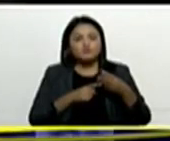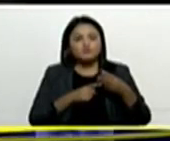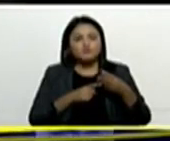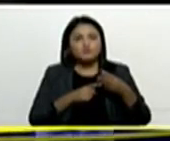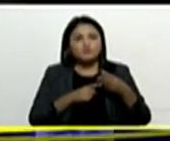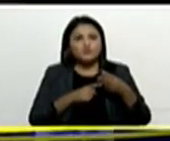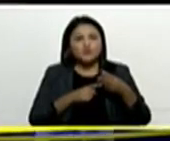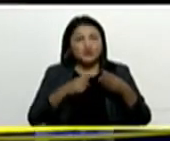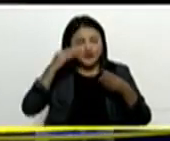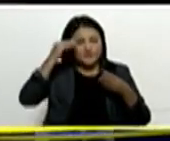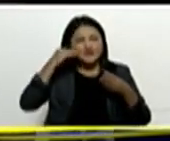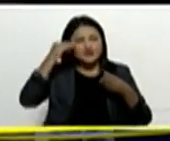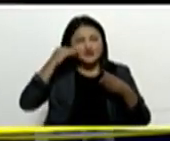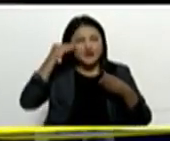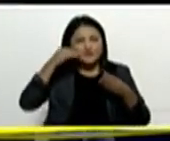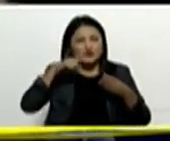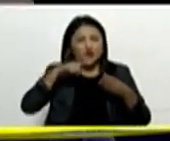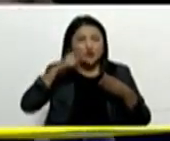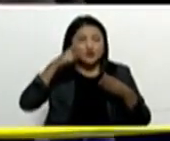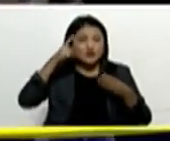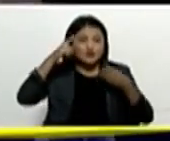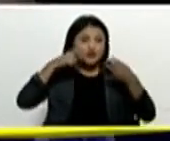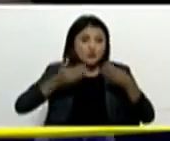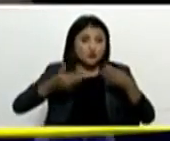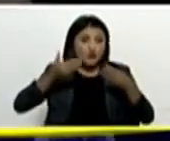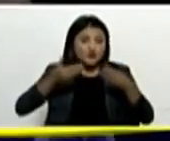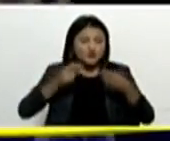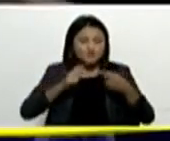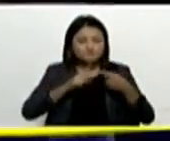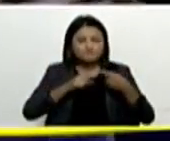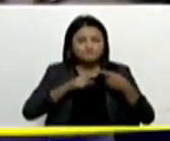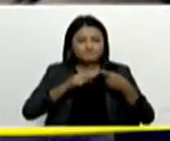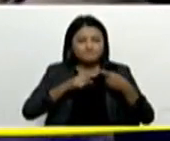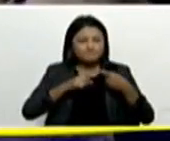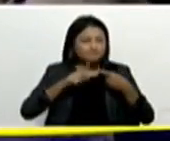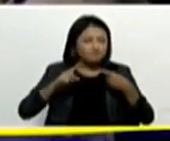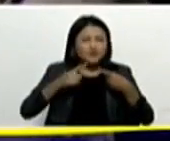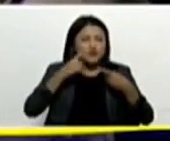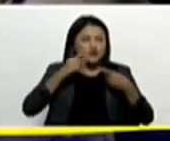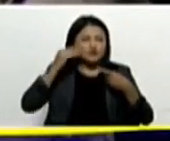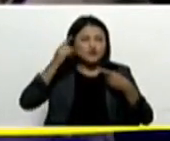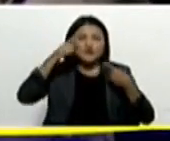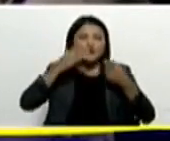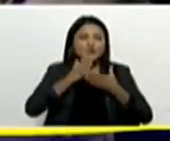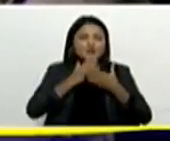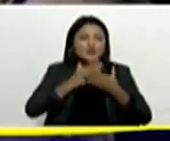del pensamiento de Chávez. Primero, su principio libertador,